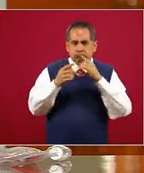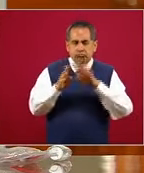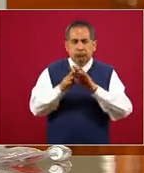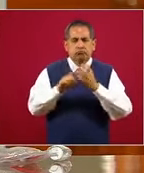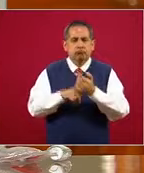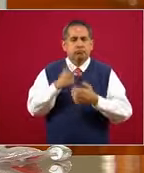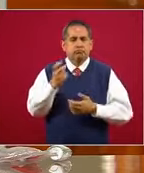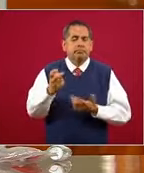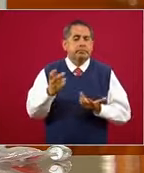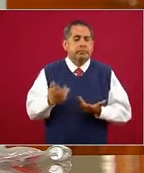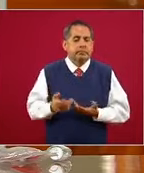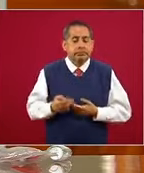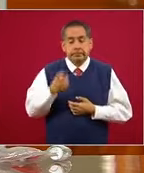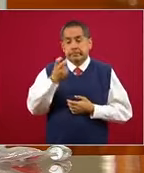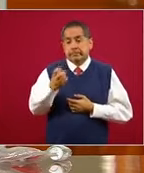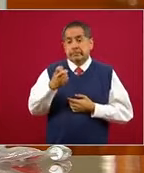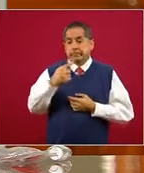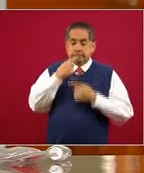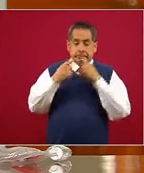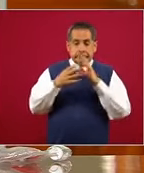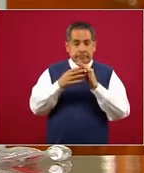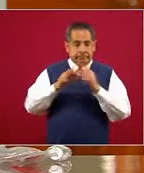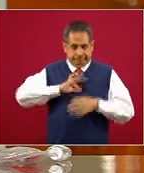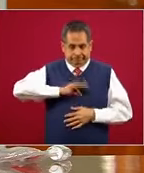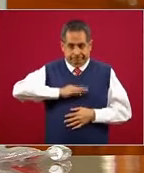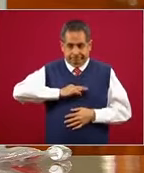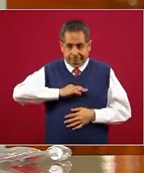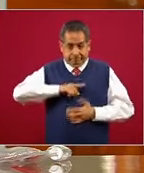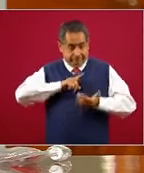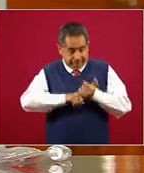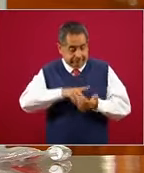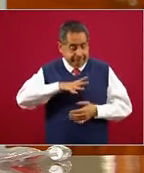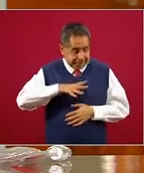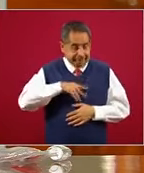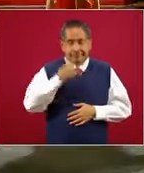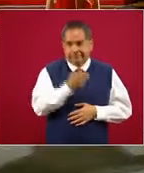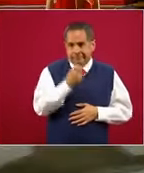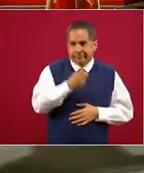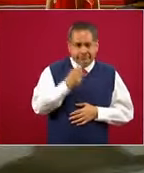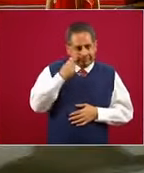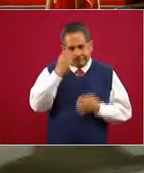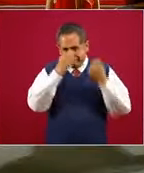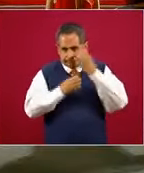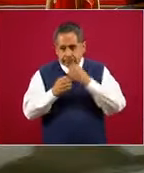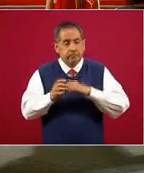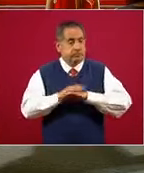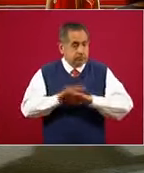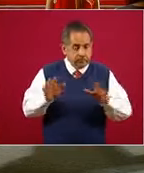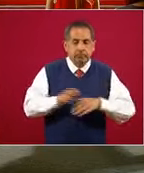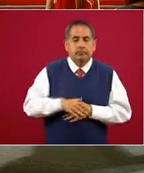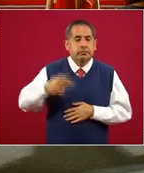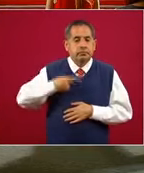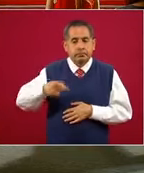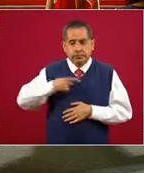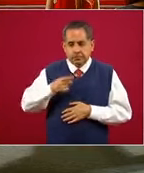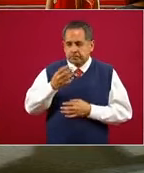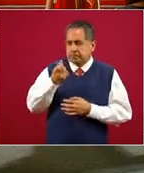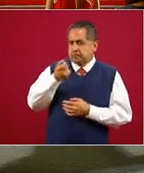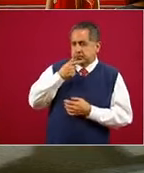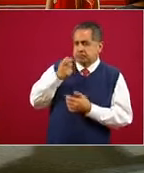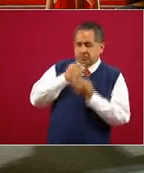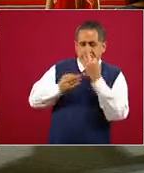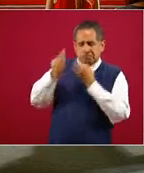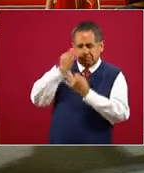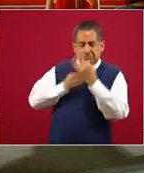y ahí nos indica que existe una infección activa, una infección crónica. Una vez que la persona recibe